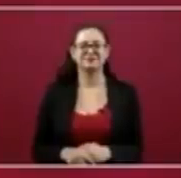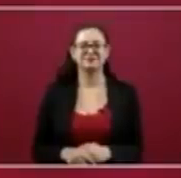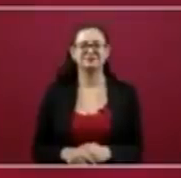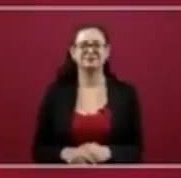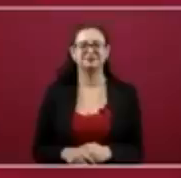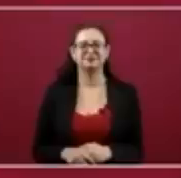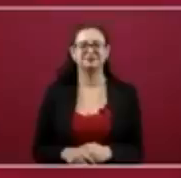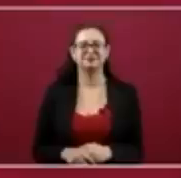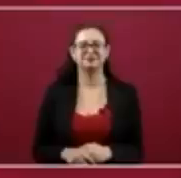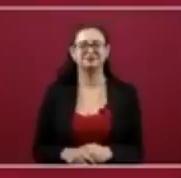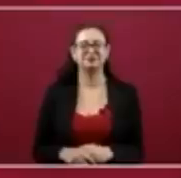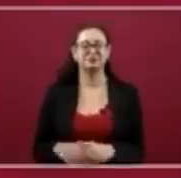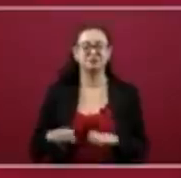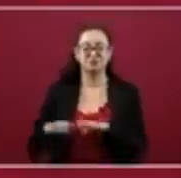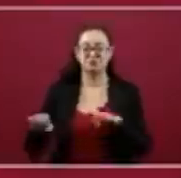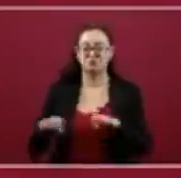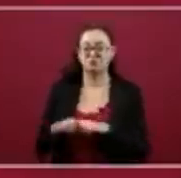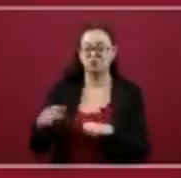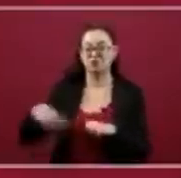9 elementos